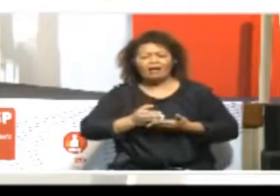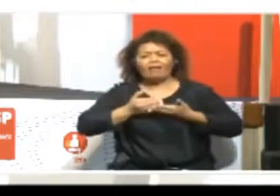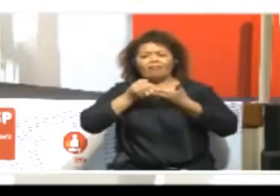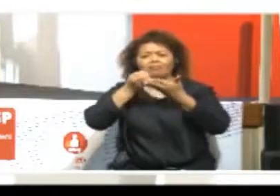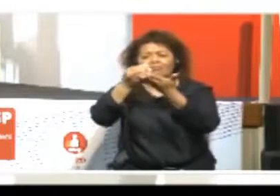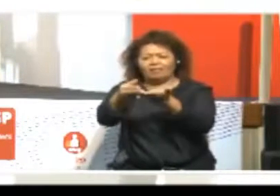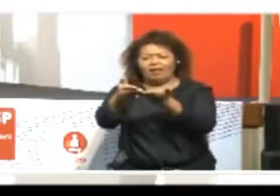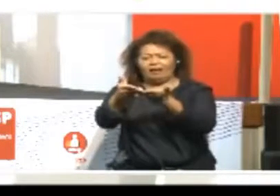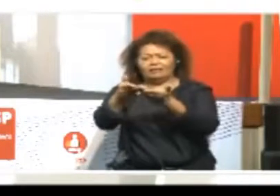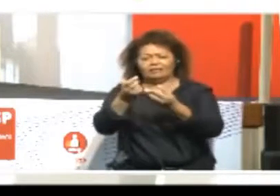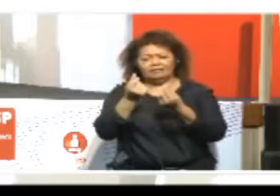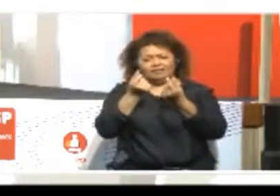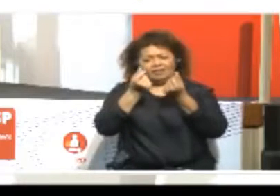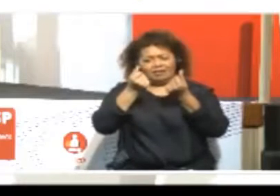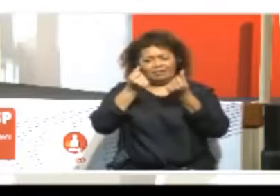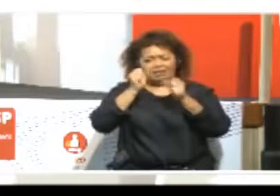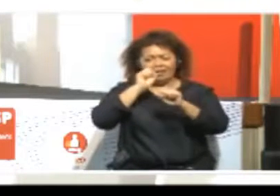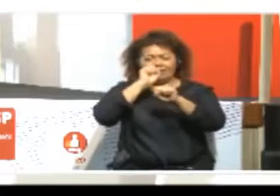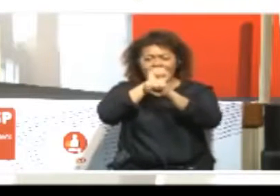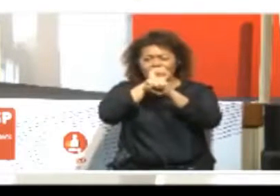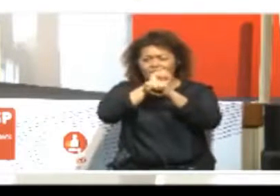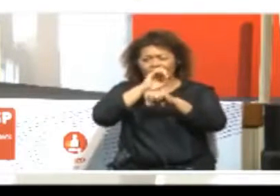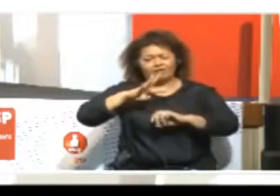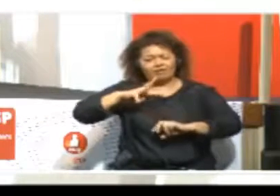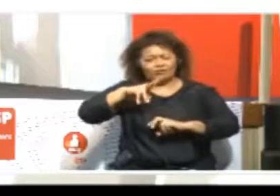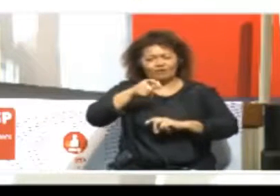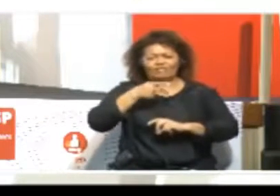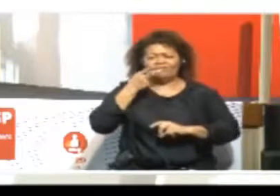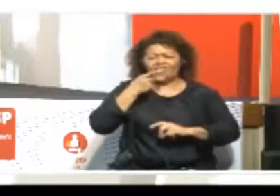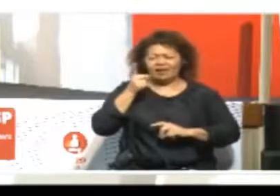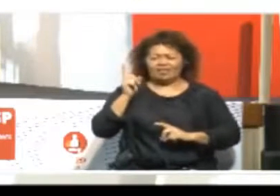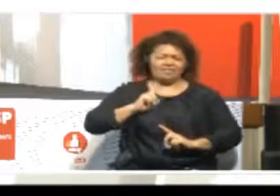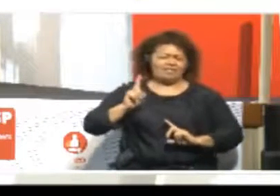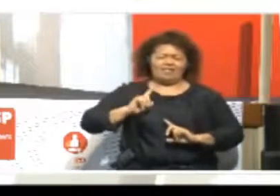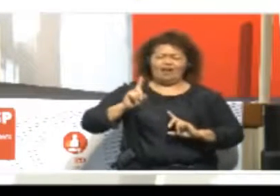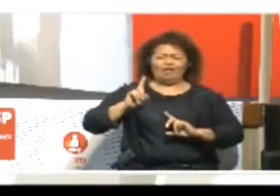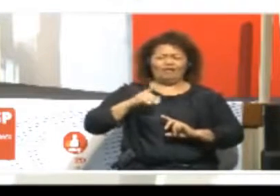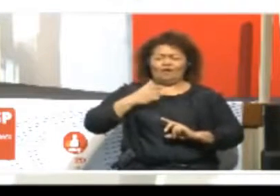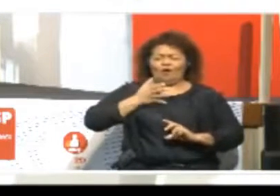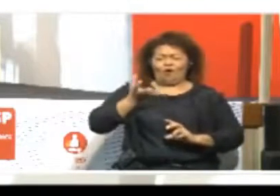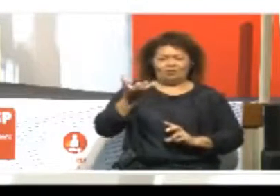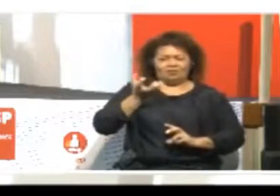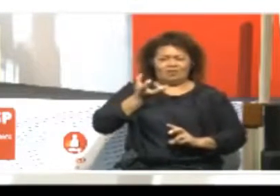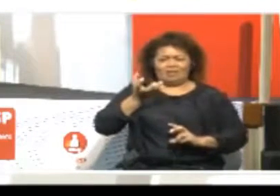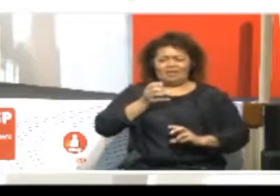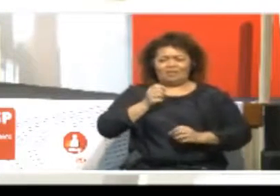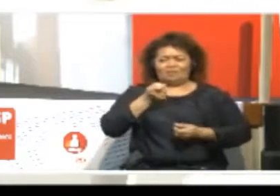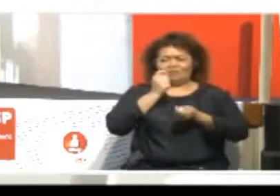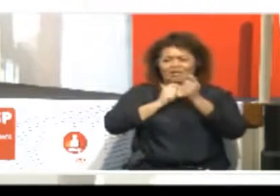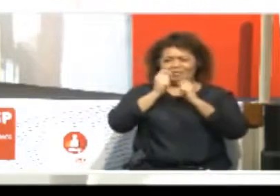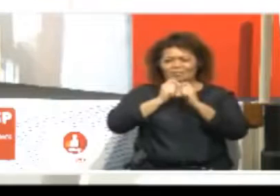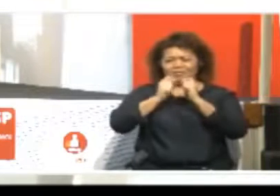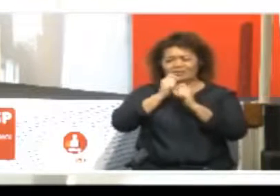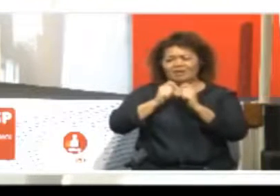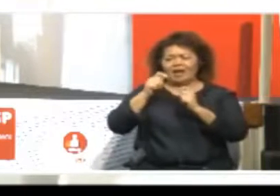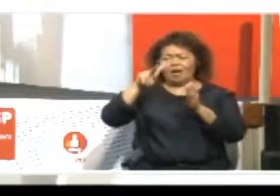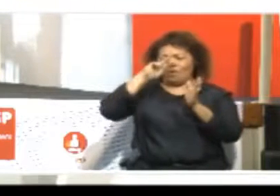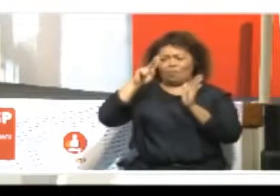quiero manejar completamente el dinero. Vamos a ver cómo respondieron esos alcaldes en el caso de